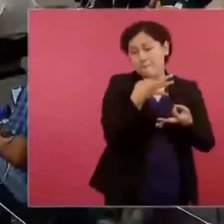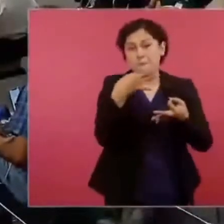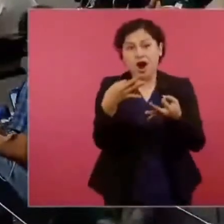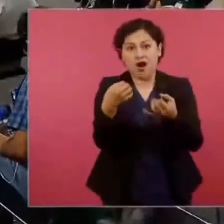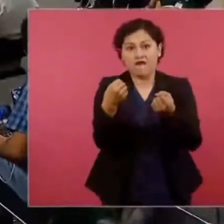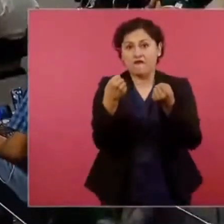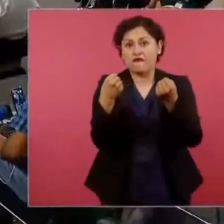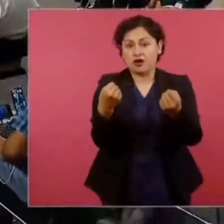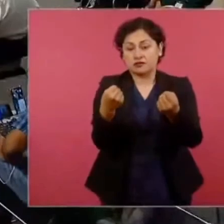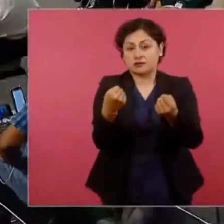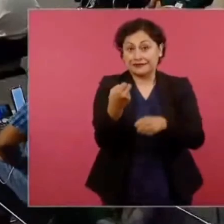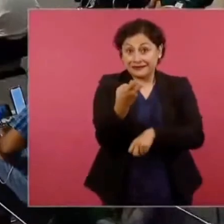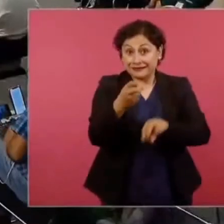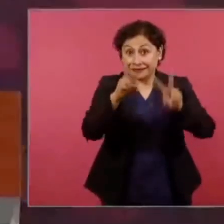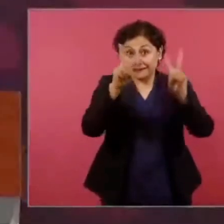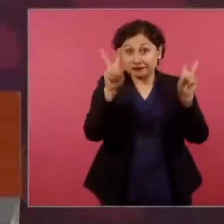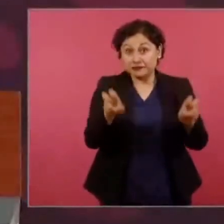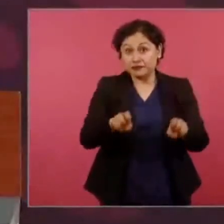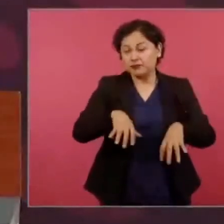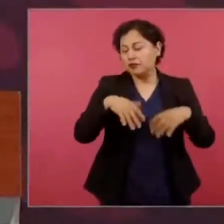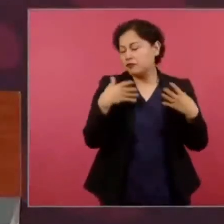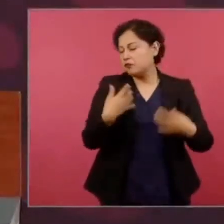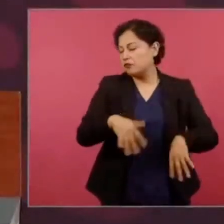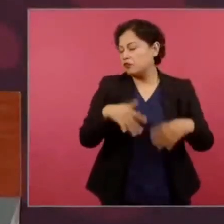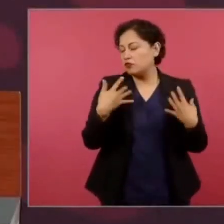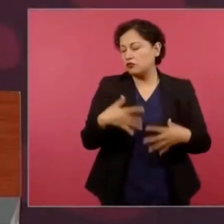Eso duele mucho,